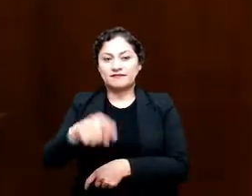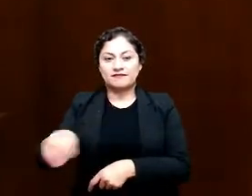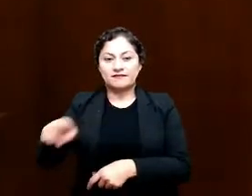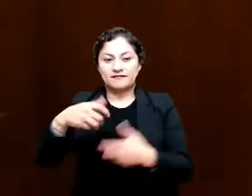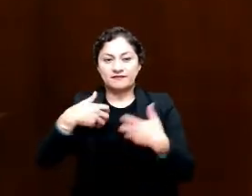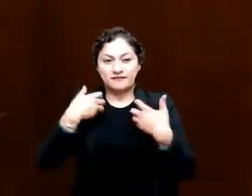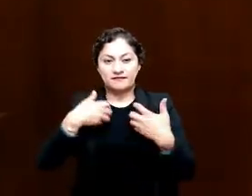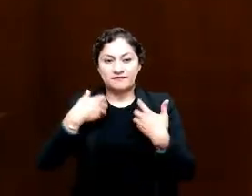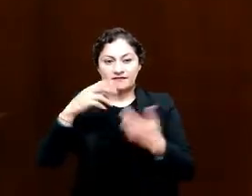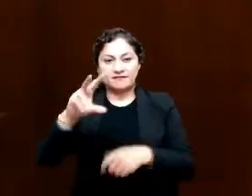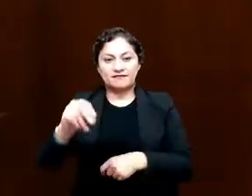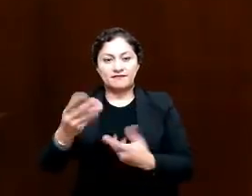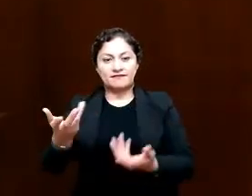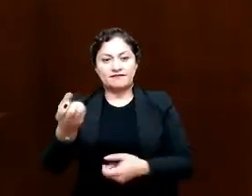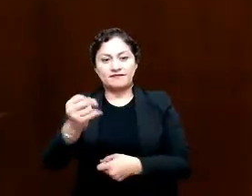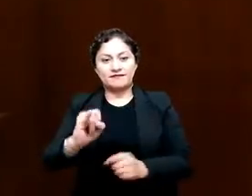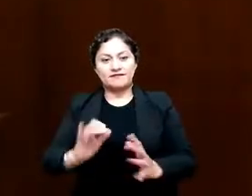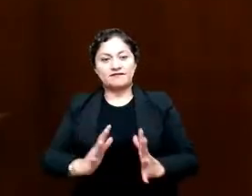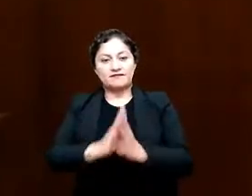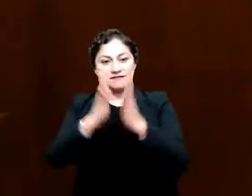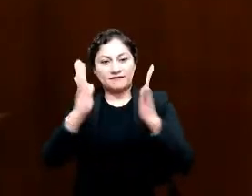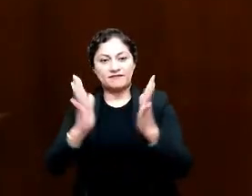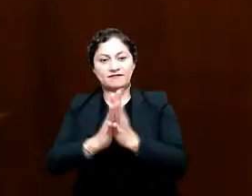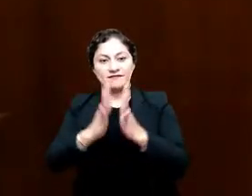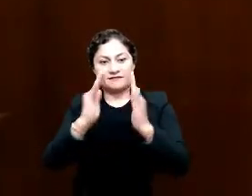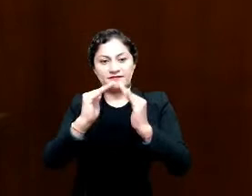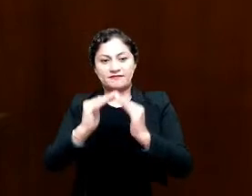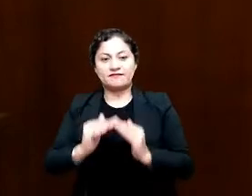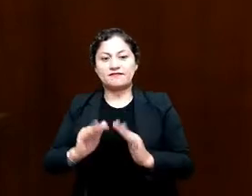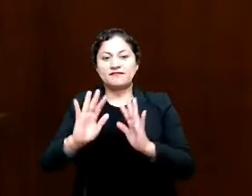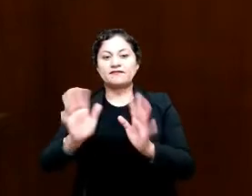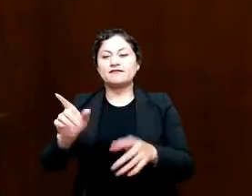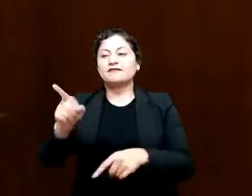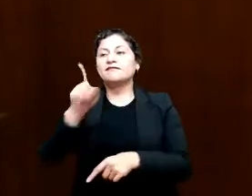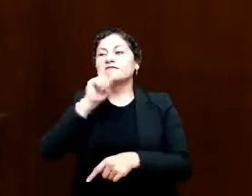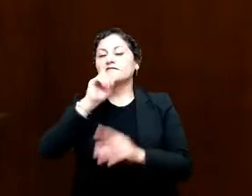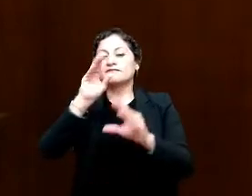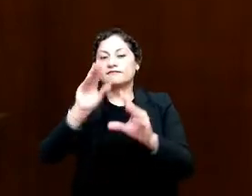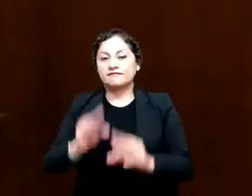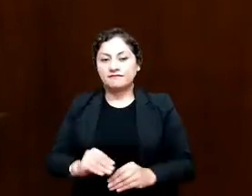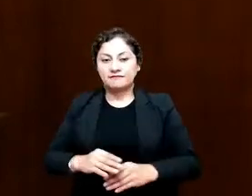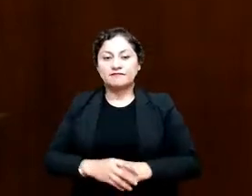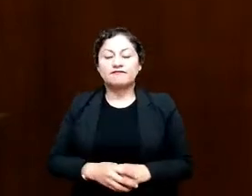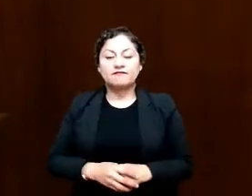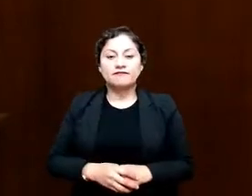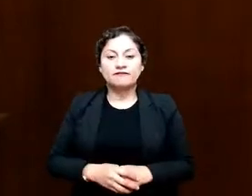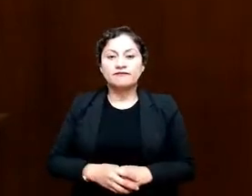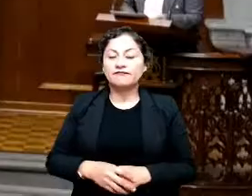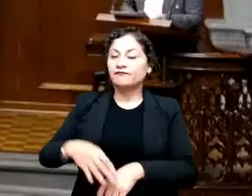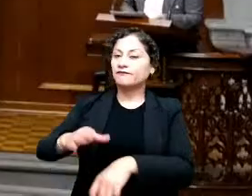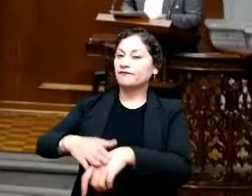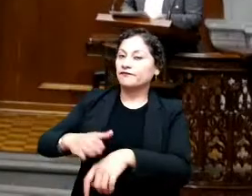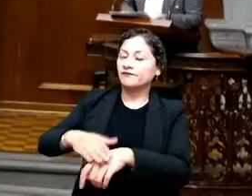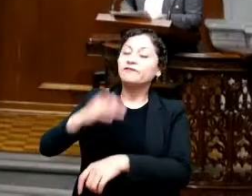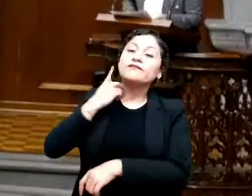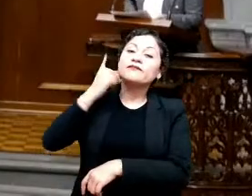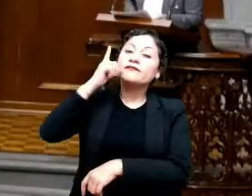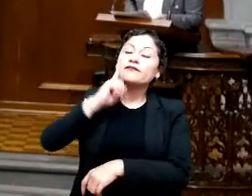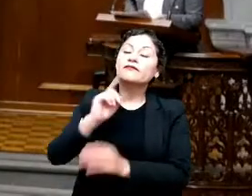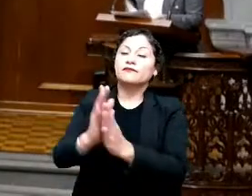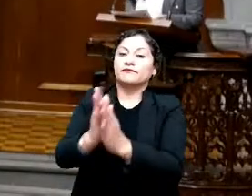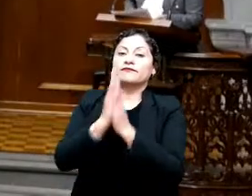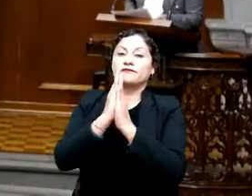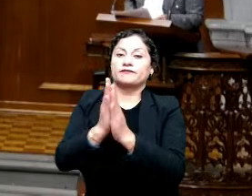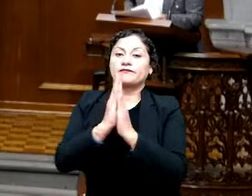Cisneros. Así es la democracia. Ya le bajaron el volumen. Diputada, si es tan amable en concluir su